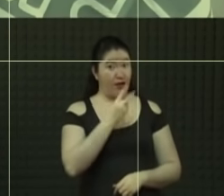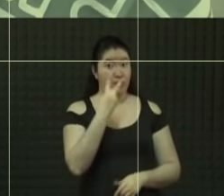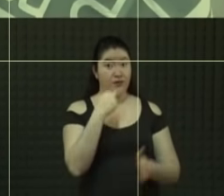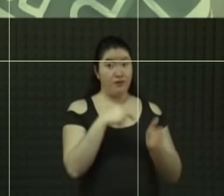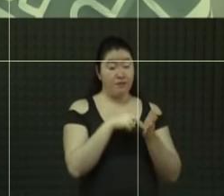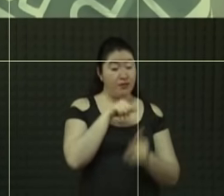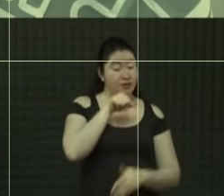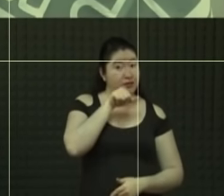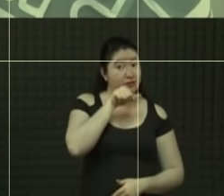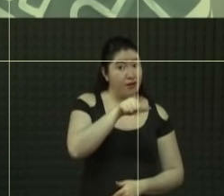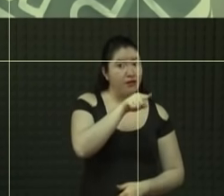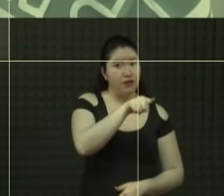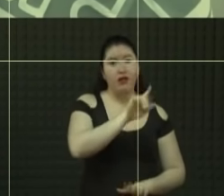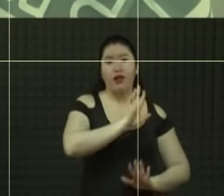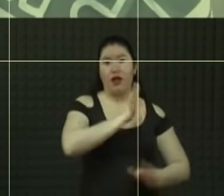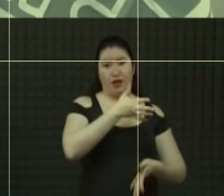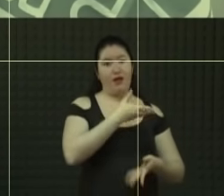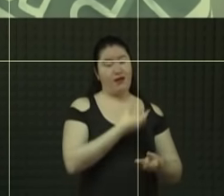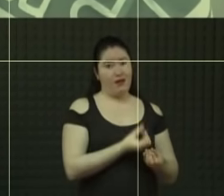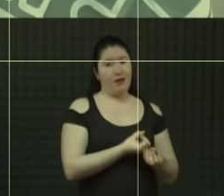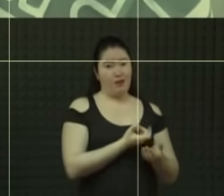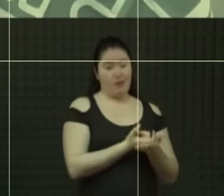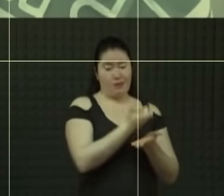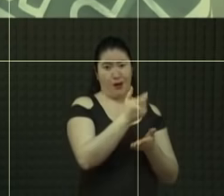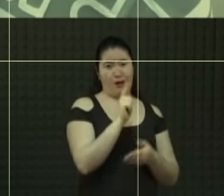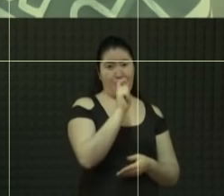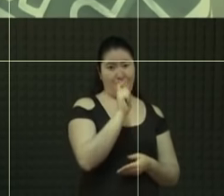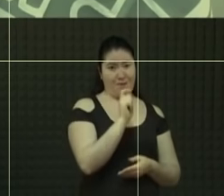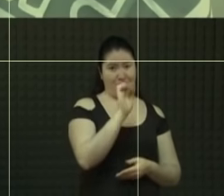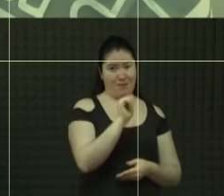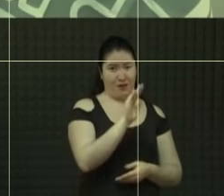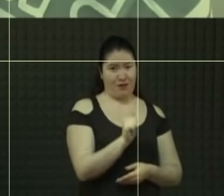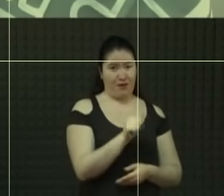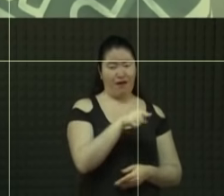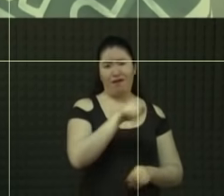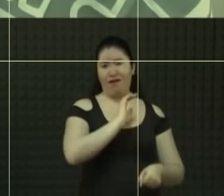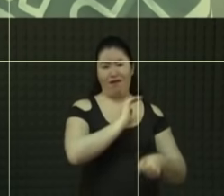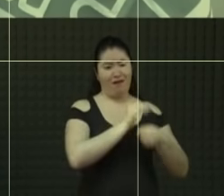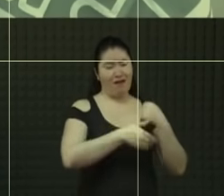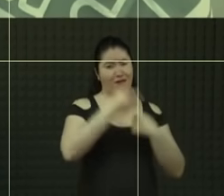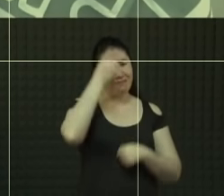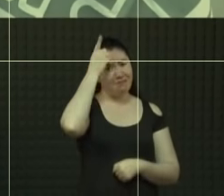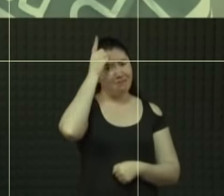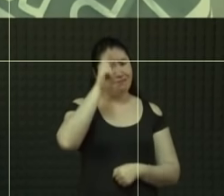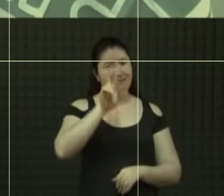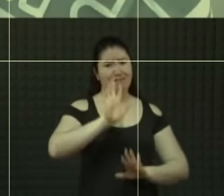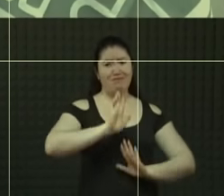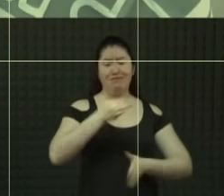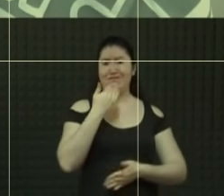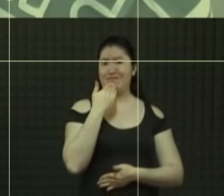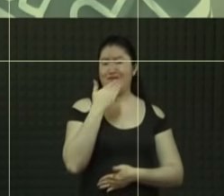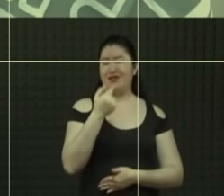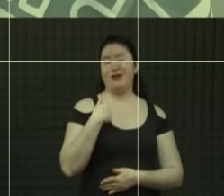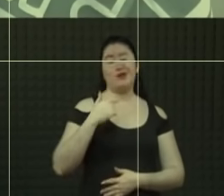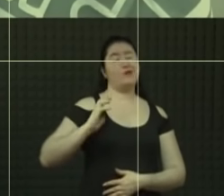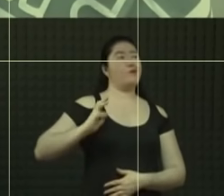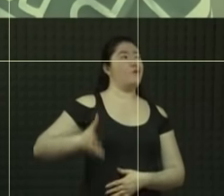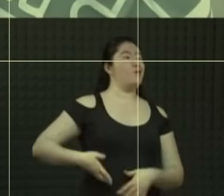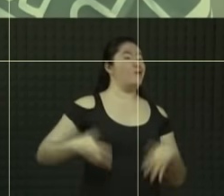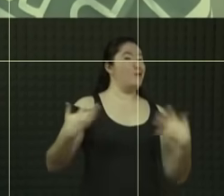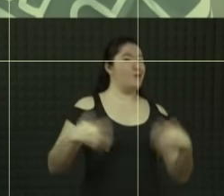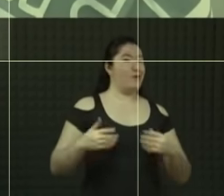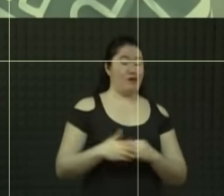que lo supieran, terminó ya su doctorado. Me siento muy, muy orgullosa de ella y eso pues es importante que se